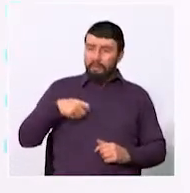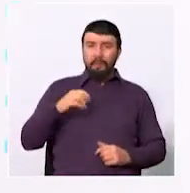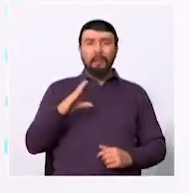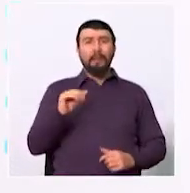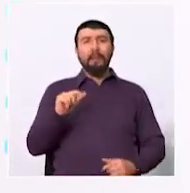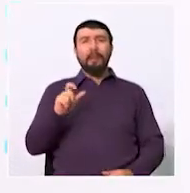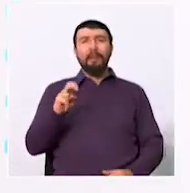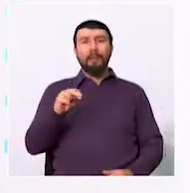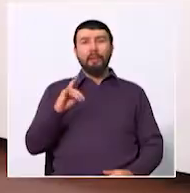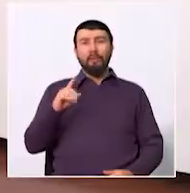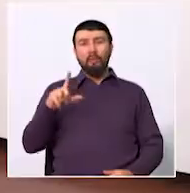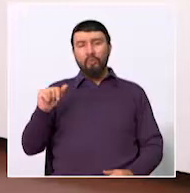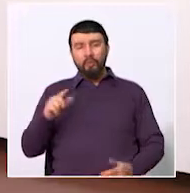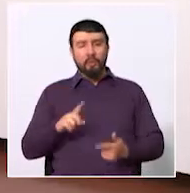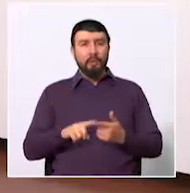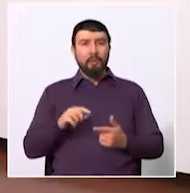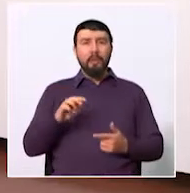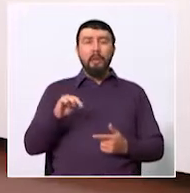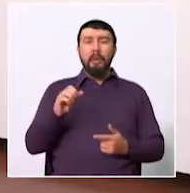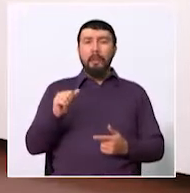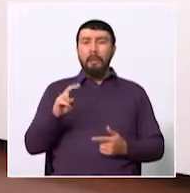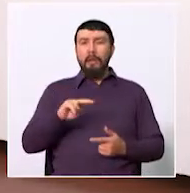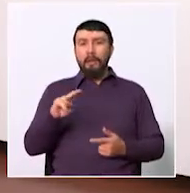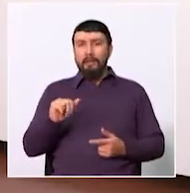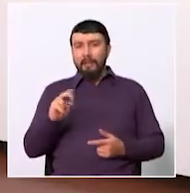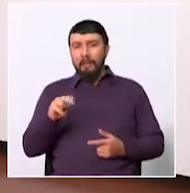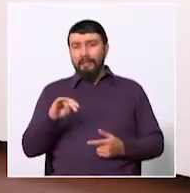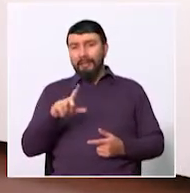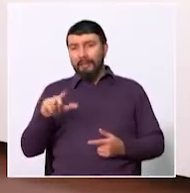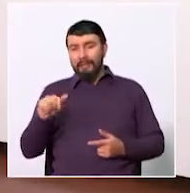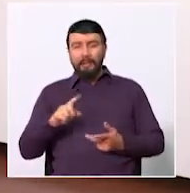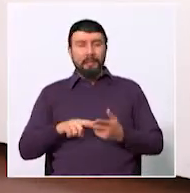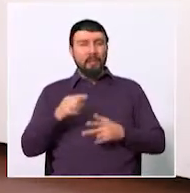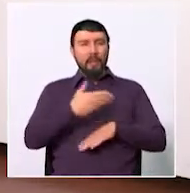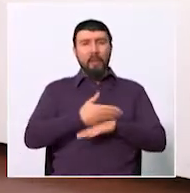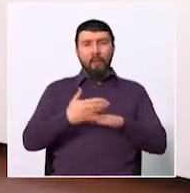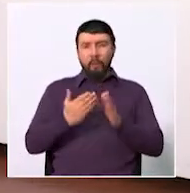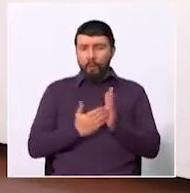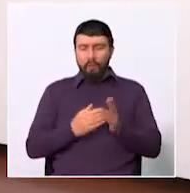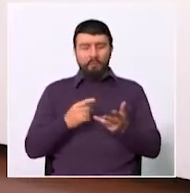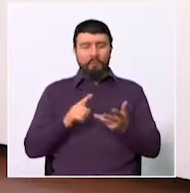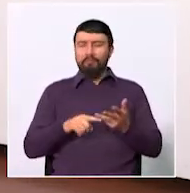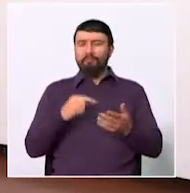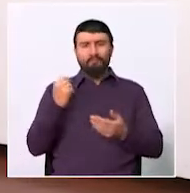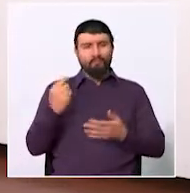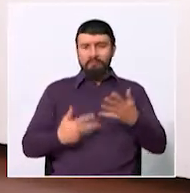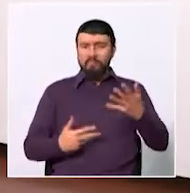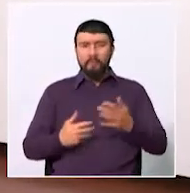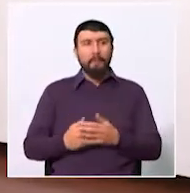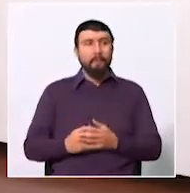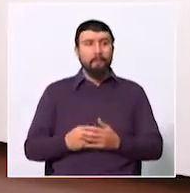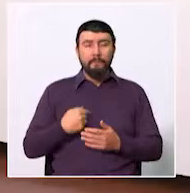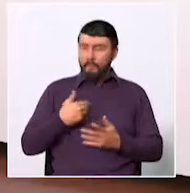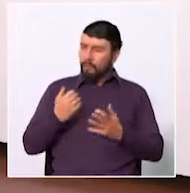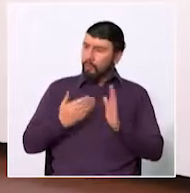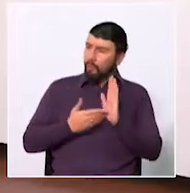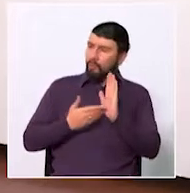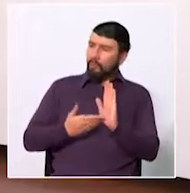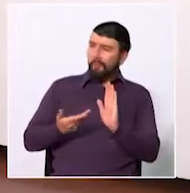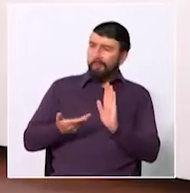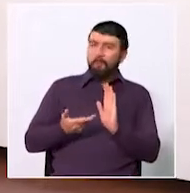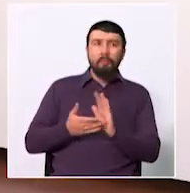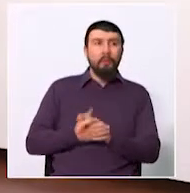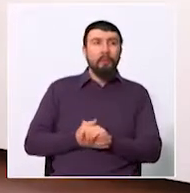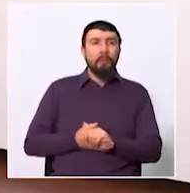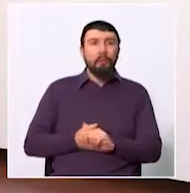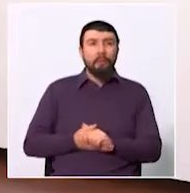manzanilla perra sea de aguacate es este podemos hacerlo aquí el derecho